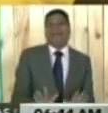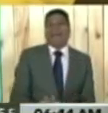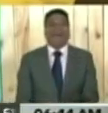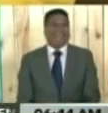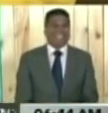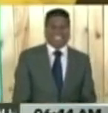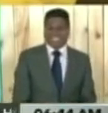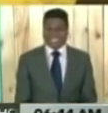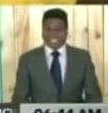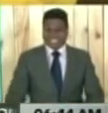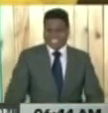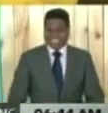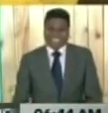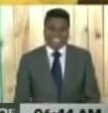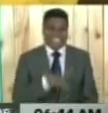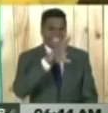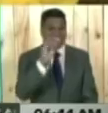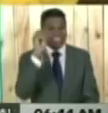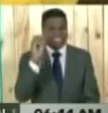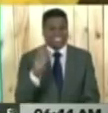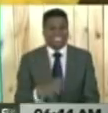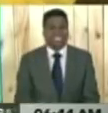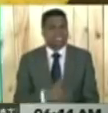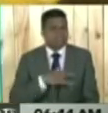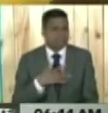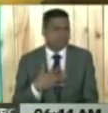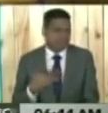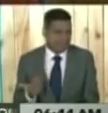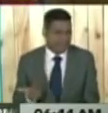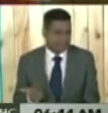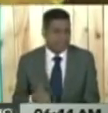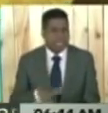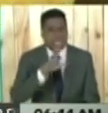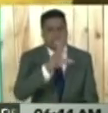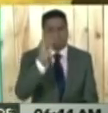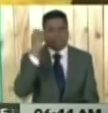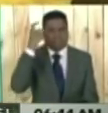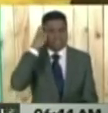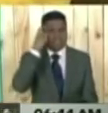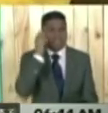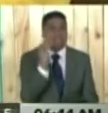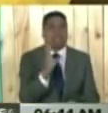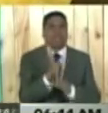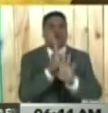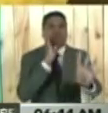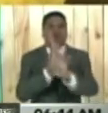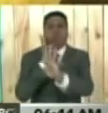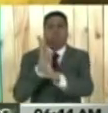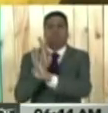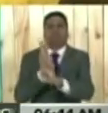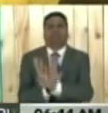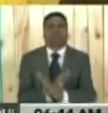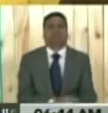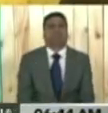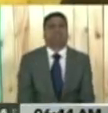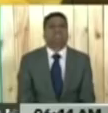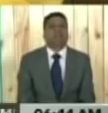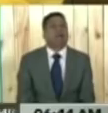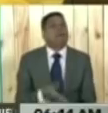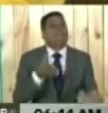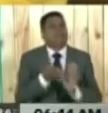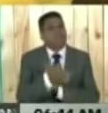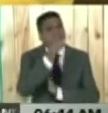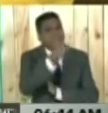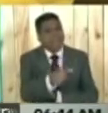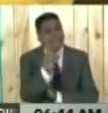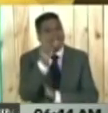para recoger la firma, quisieron hacerlos atorados en 5 para demostrar que se estaban desbordando las colas y la gente. Entonces, pues, pasan estas cosas, ¿entiendes? Como